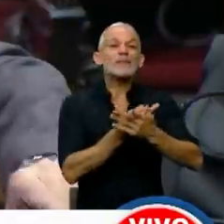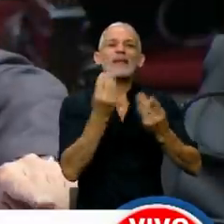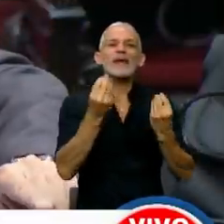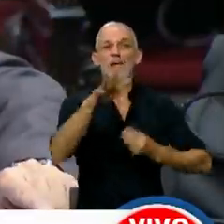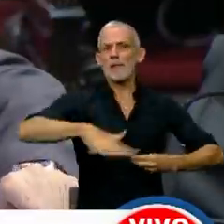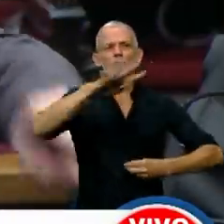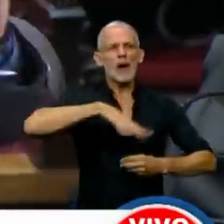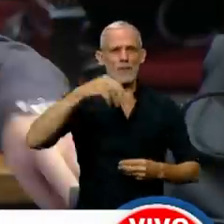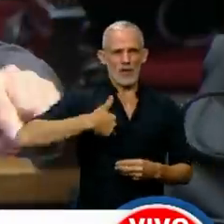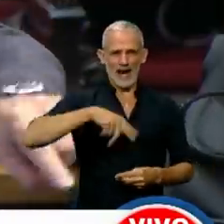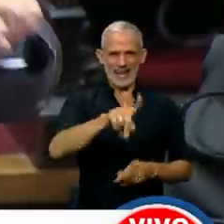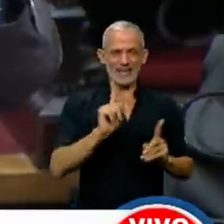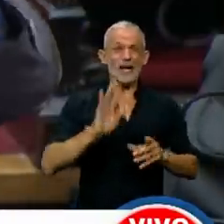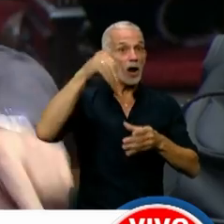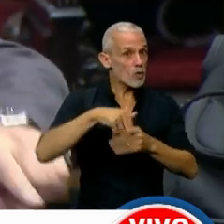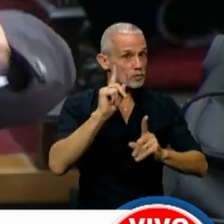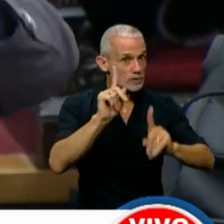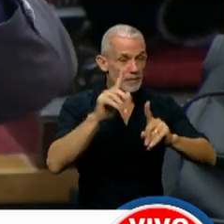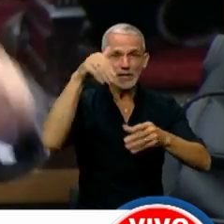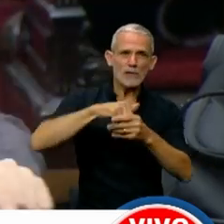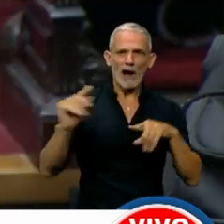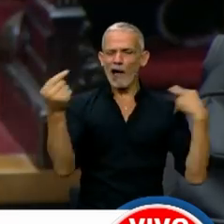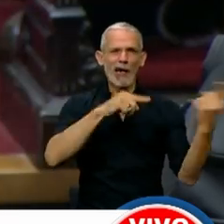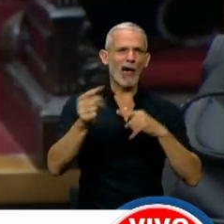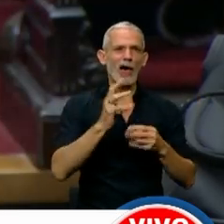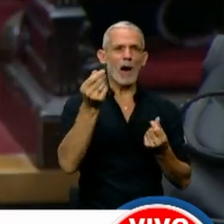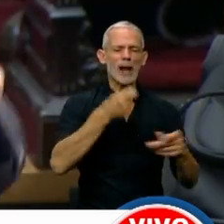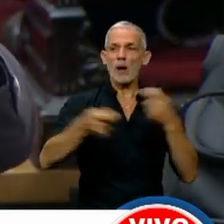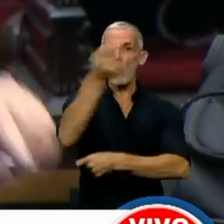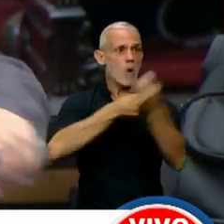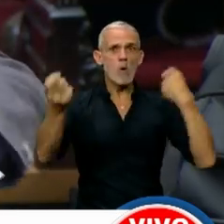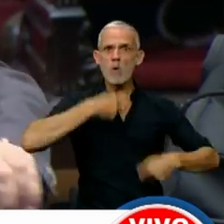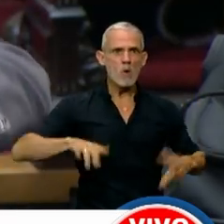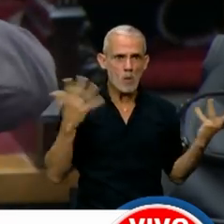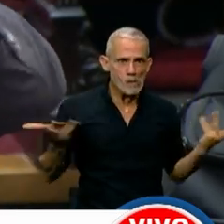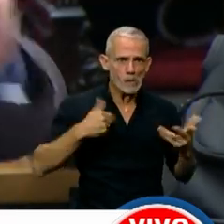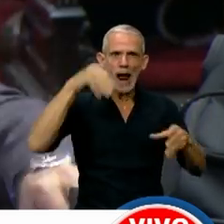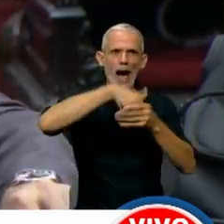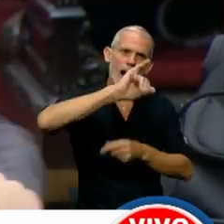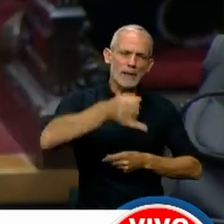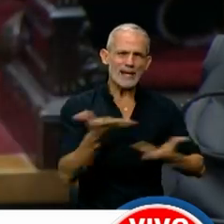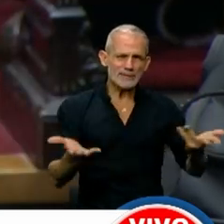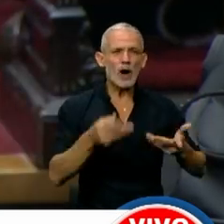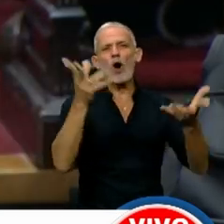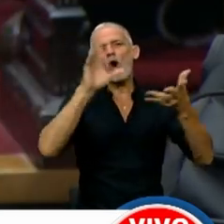de la nación no se metan en esta piñata kirchnerista que nos va a llevar otra vez al de esa gracia de